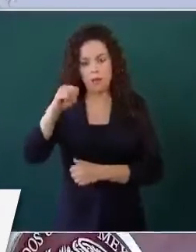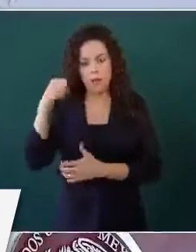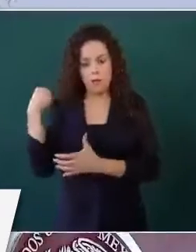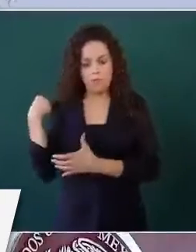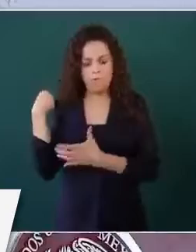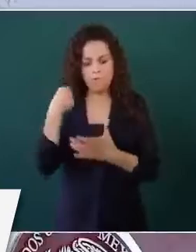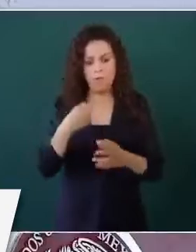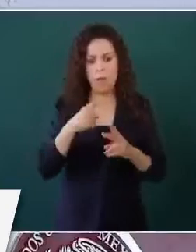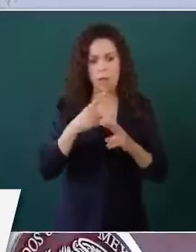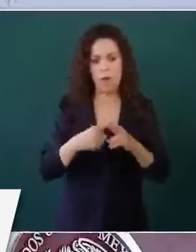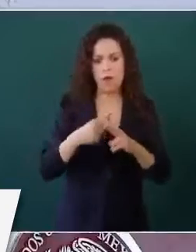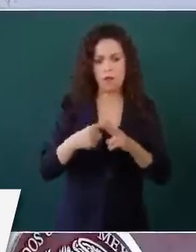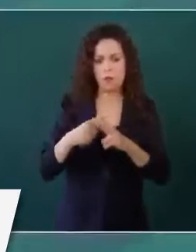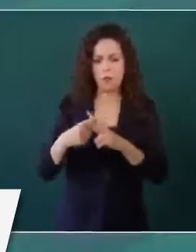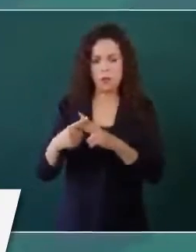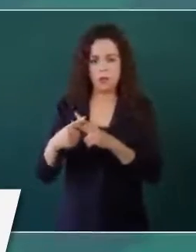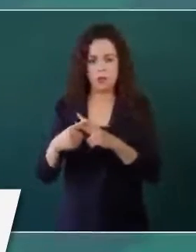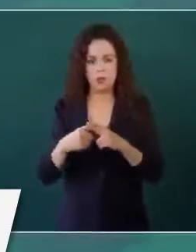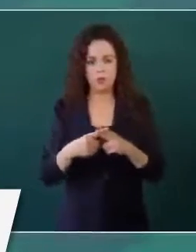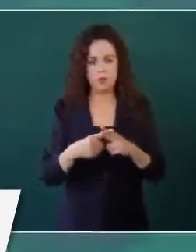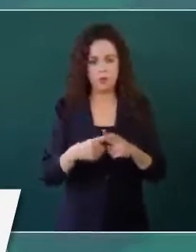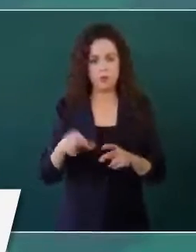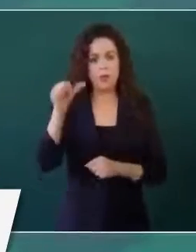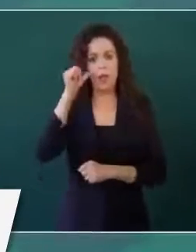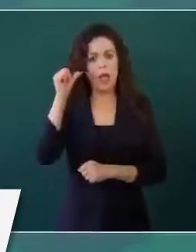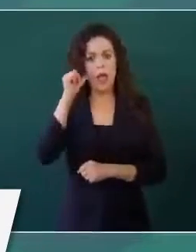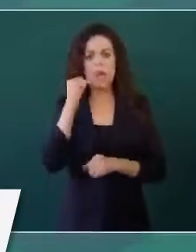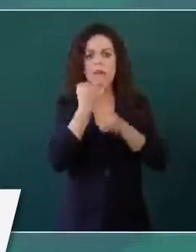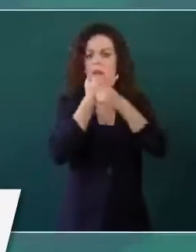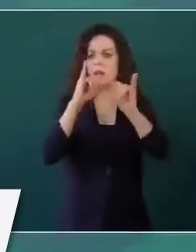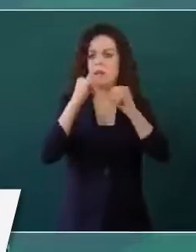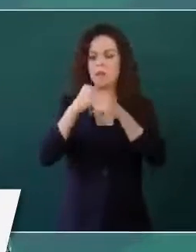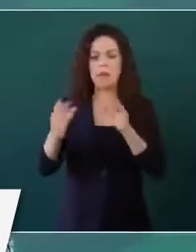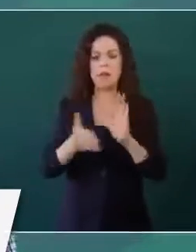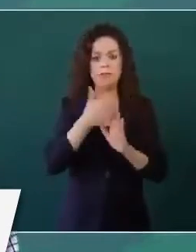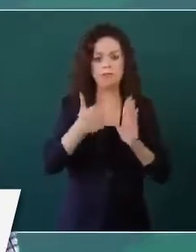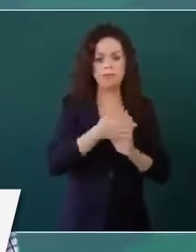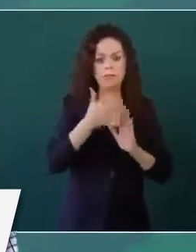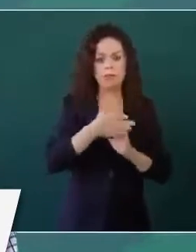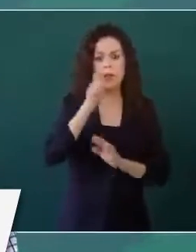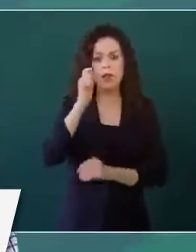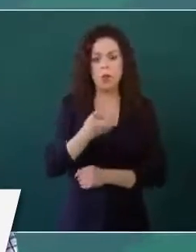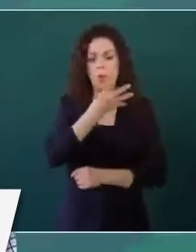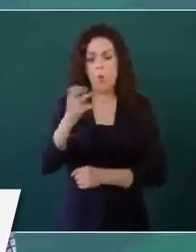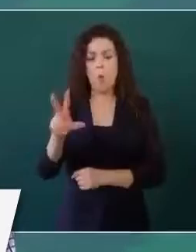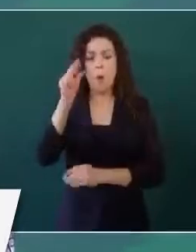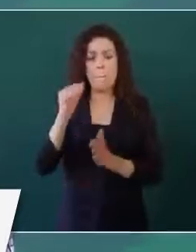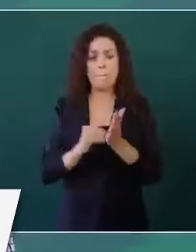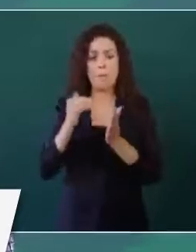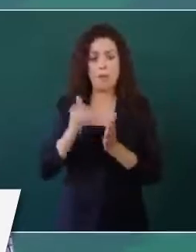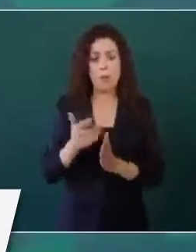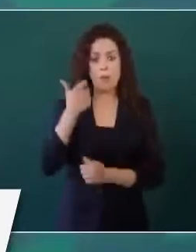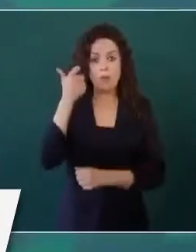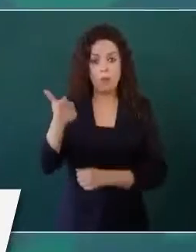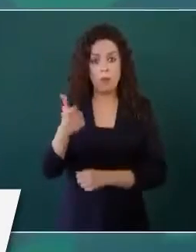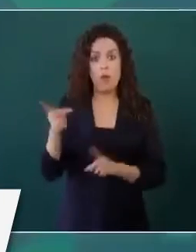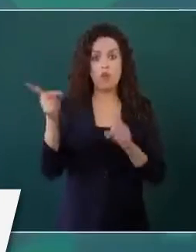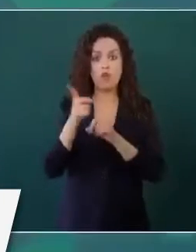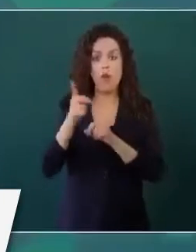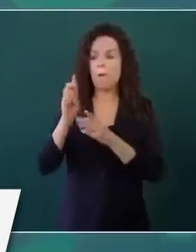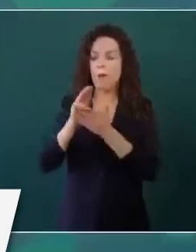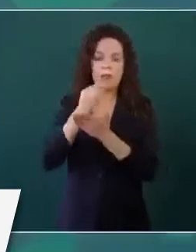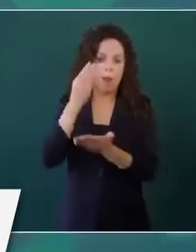Ayer se inauguraron obras por 480 millones de pesos en Matamoros. Aquí